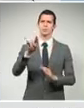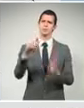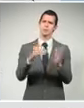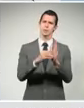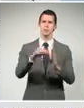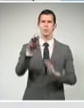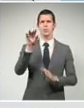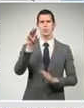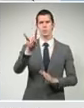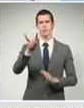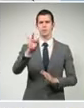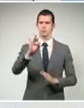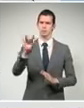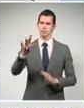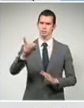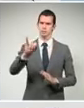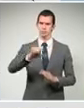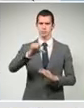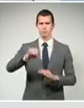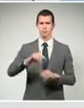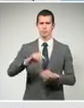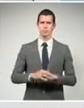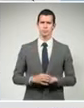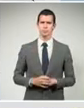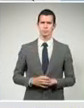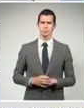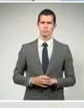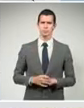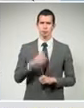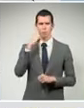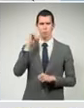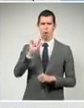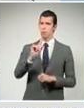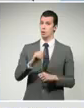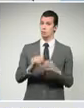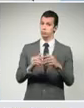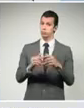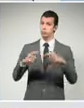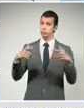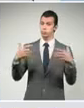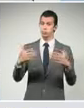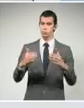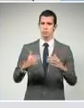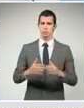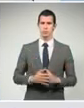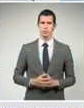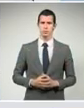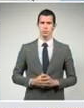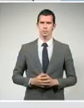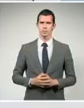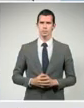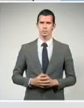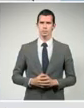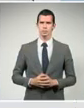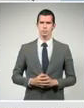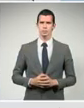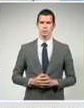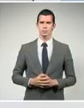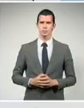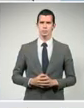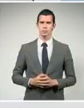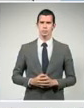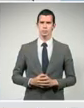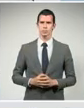9.229.976, cifra también muy elevada. Y de los casos, de los 11.000